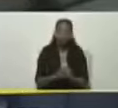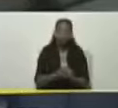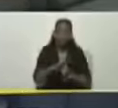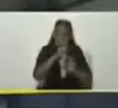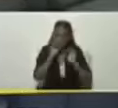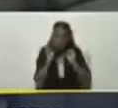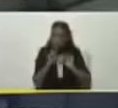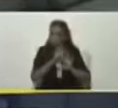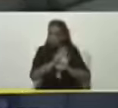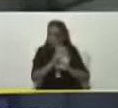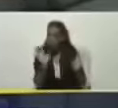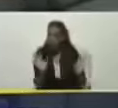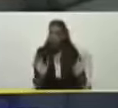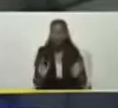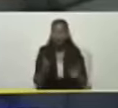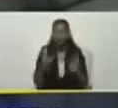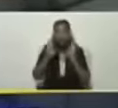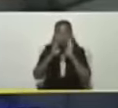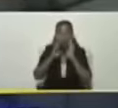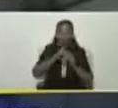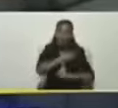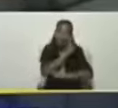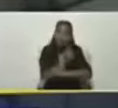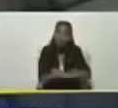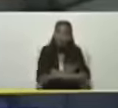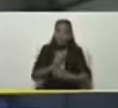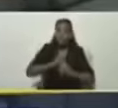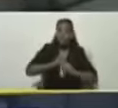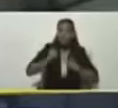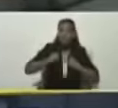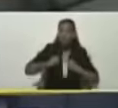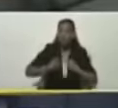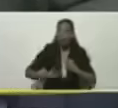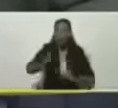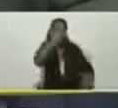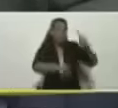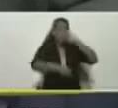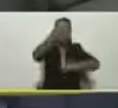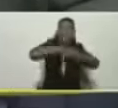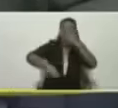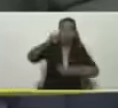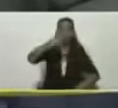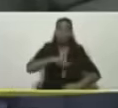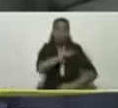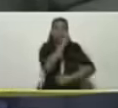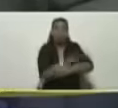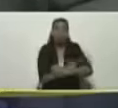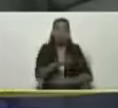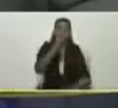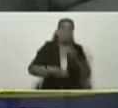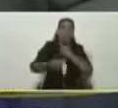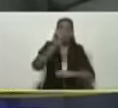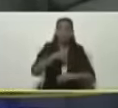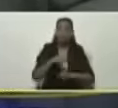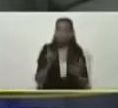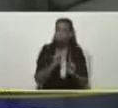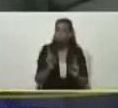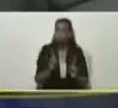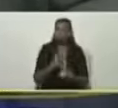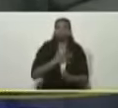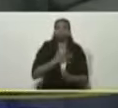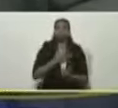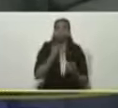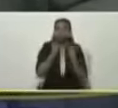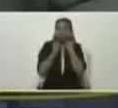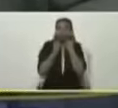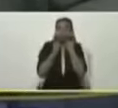¿entiendes? A uno le recomiendan vitaminas, pero tú no te puedes meter 10 pastillas de vitamina C, porque más bien te